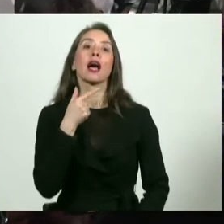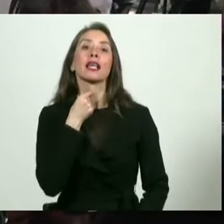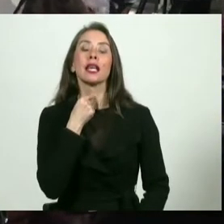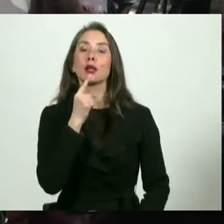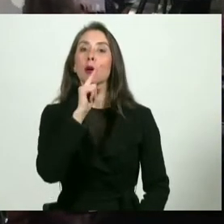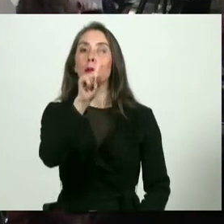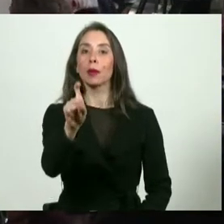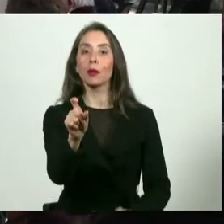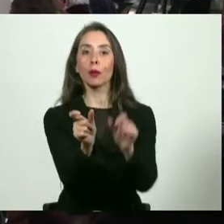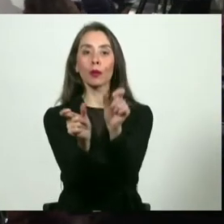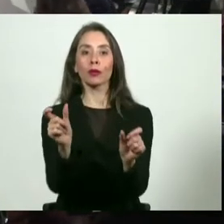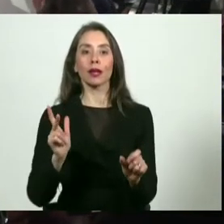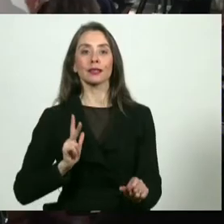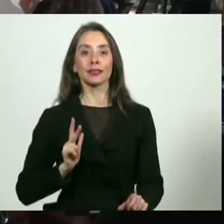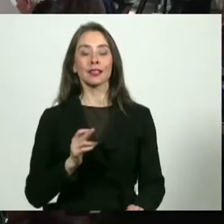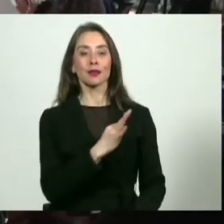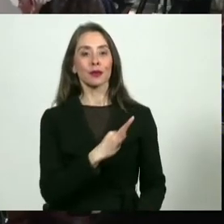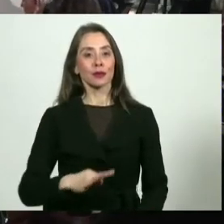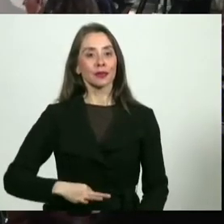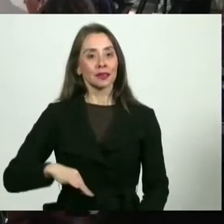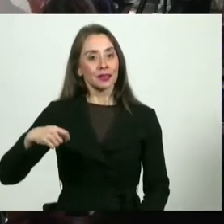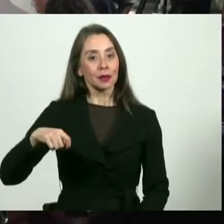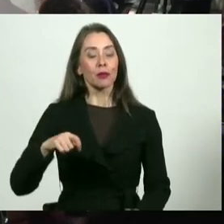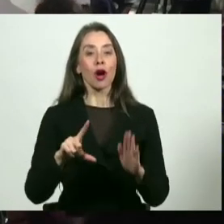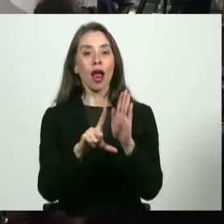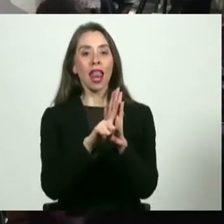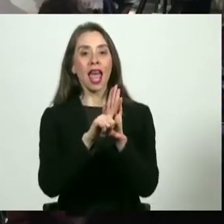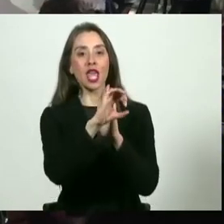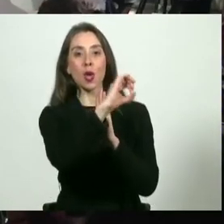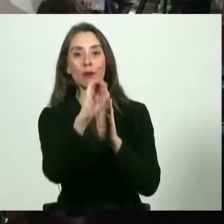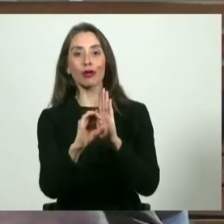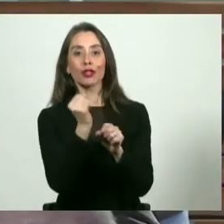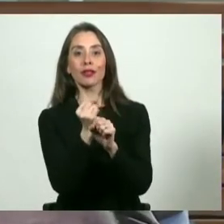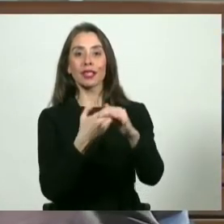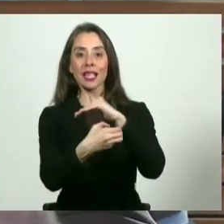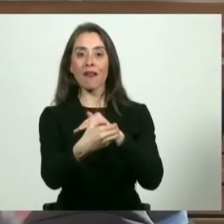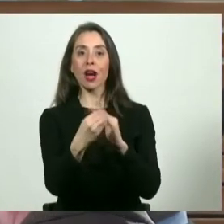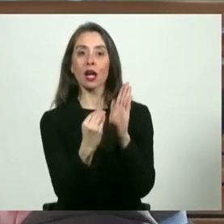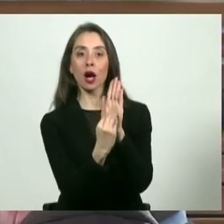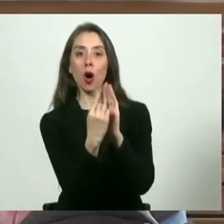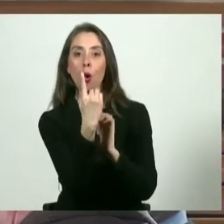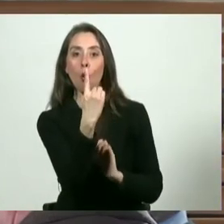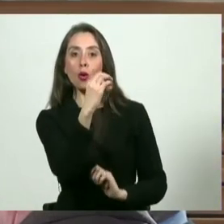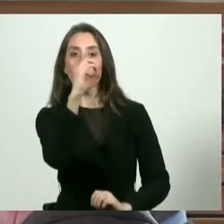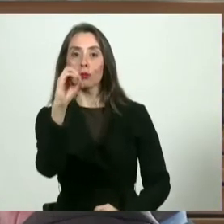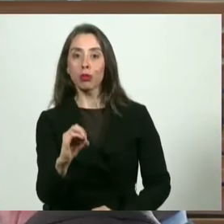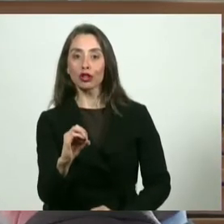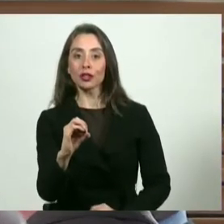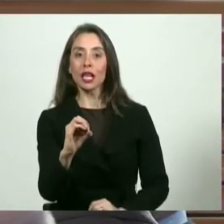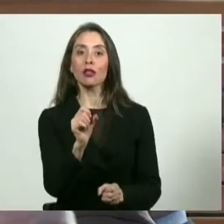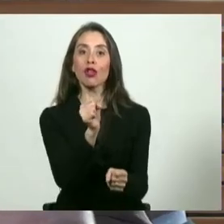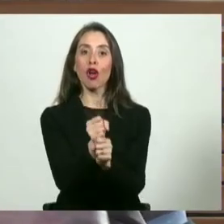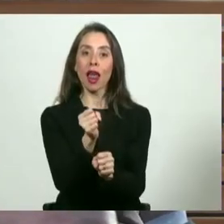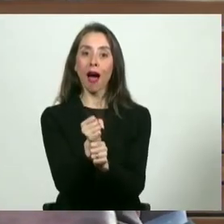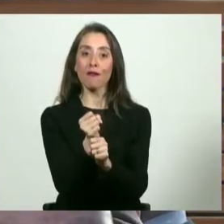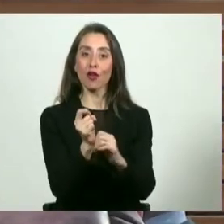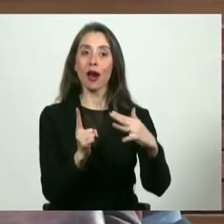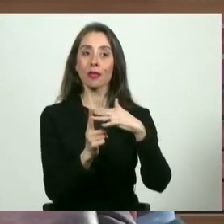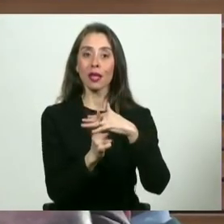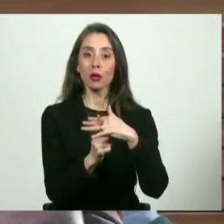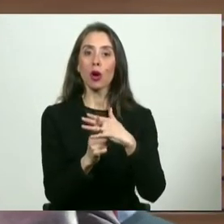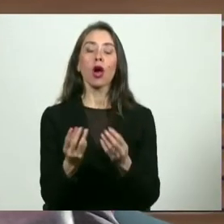realizar en Ginebra con sociedad civil para ver qué pasa con las recomendaciones y observaciones del Comité de Expertos